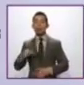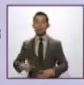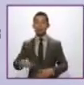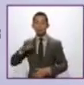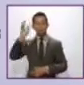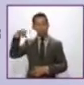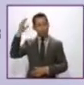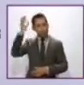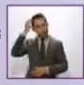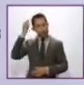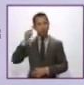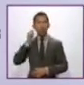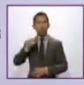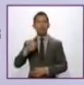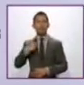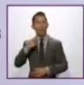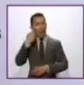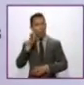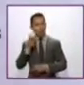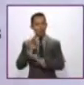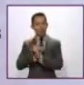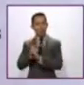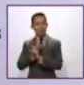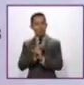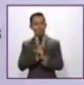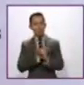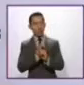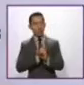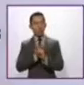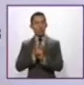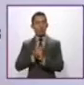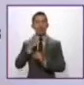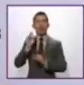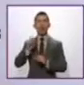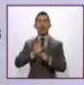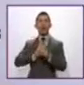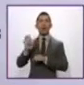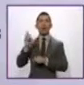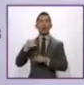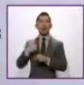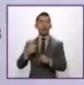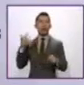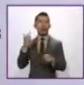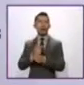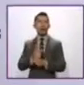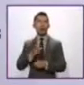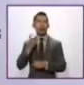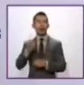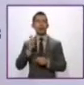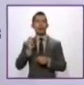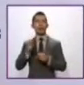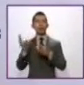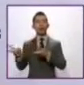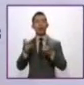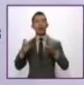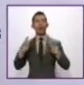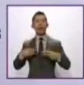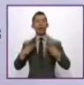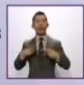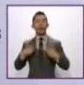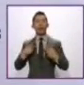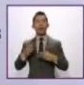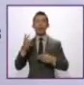Corregidora. Yo me di a la tarea de investigar y esto fue lo que yo encontré. El robo a transeúnte creció